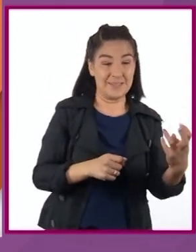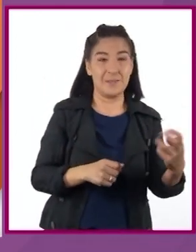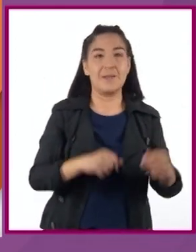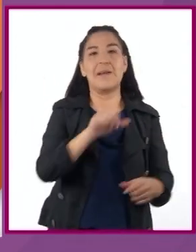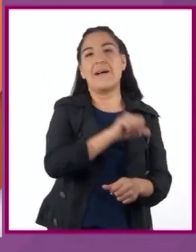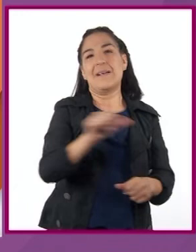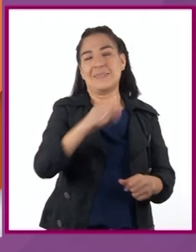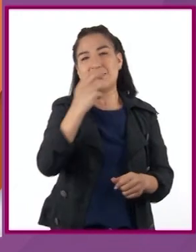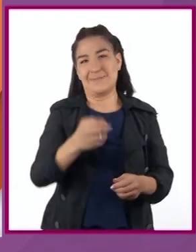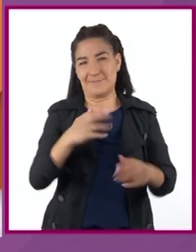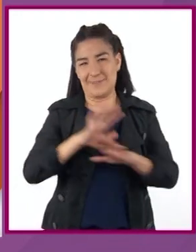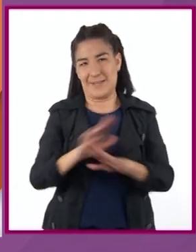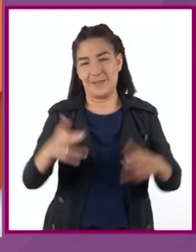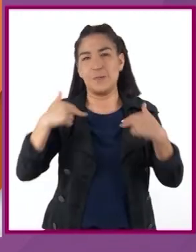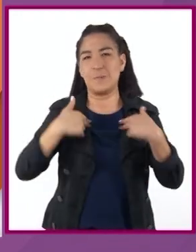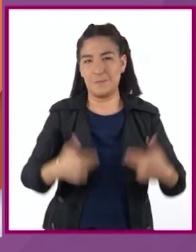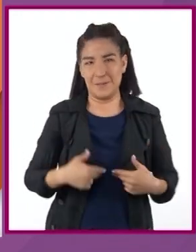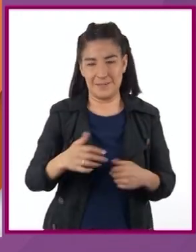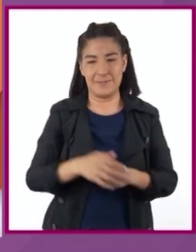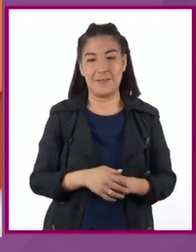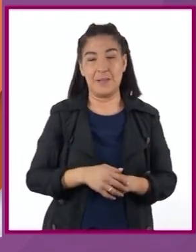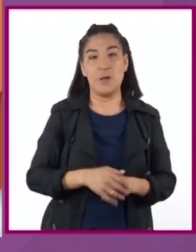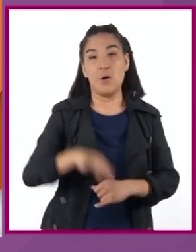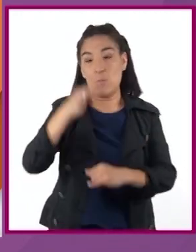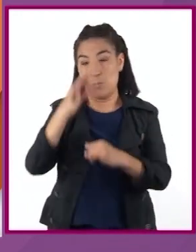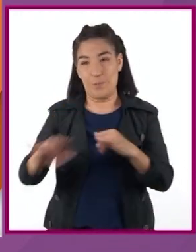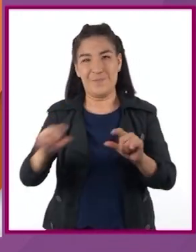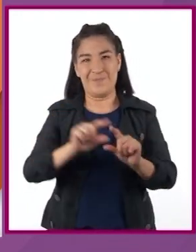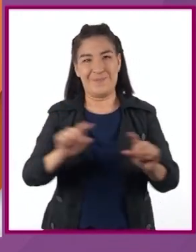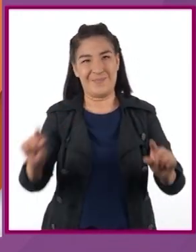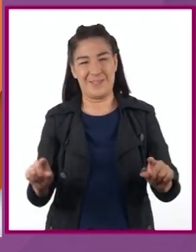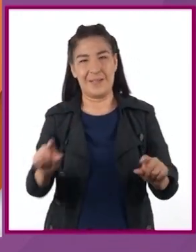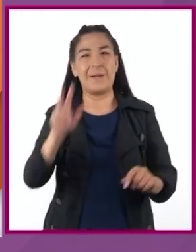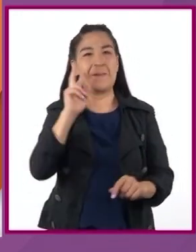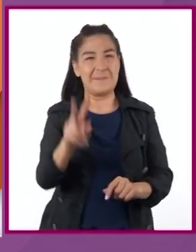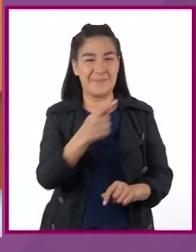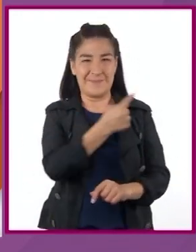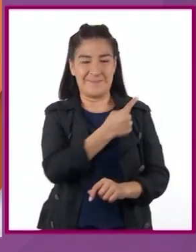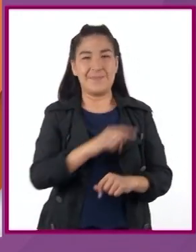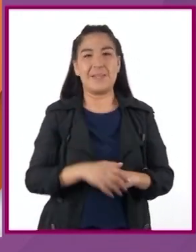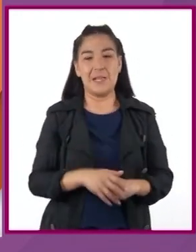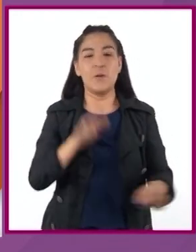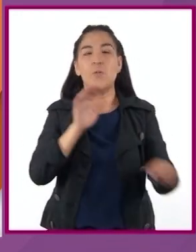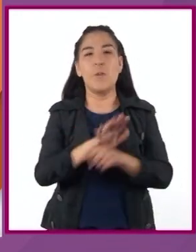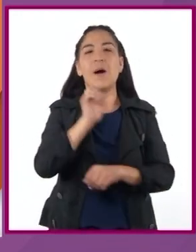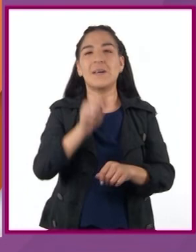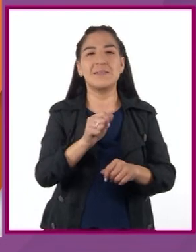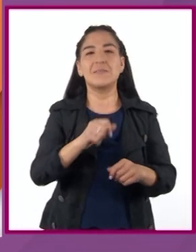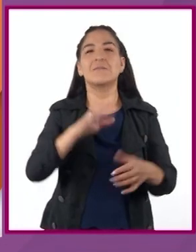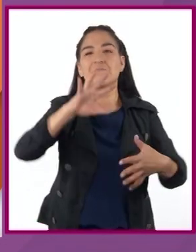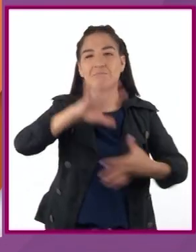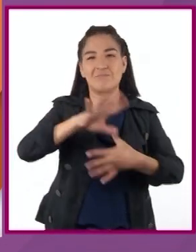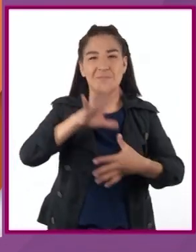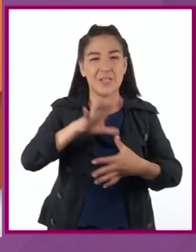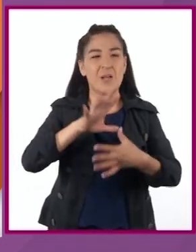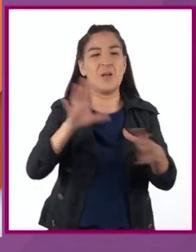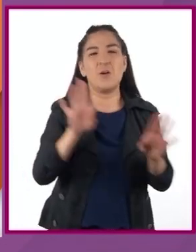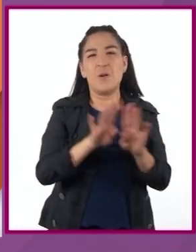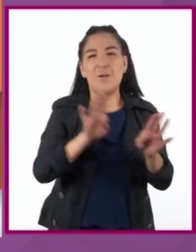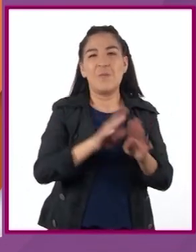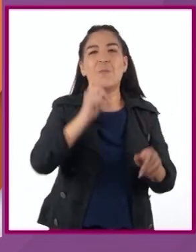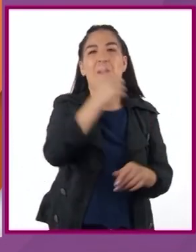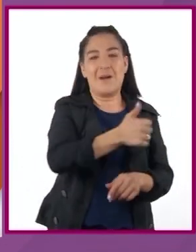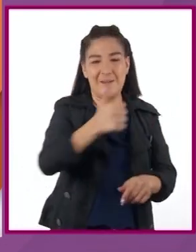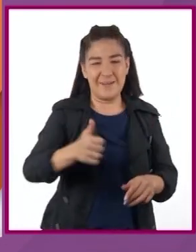de nuestra era. En la parte superior de la línea ubiquen los rasgos comunes de toda Mesoamérica. Durante